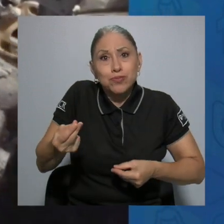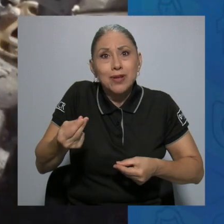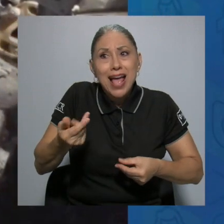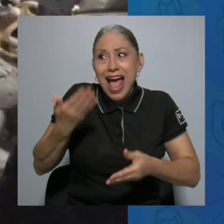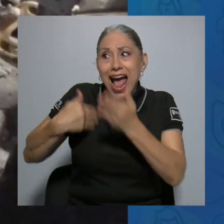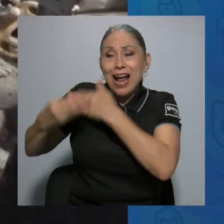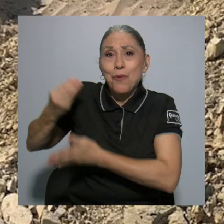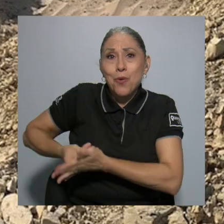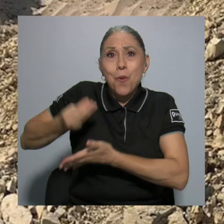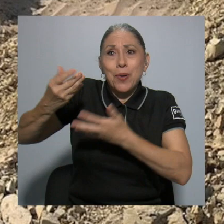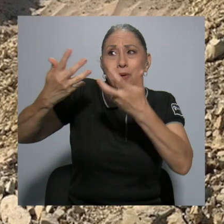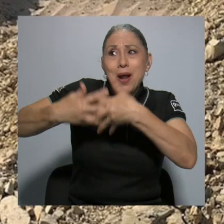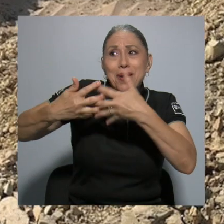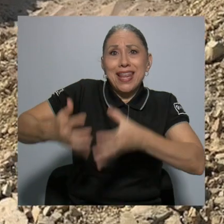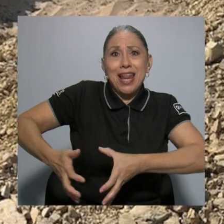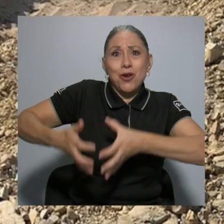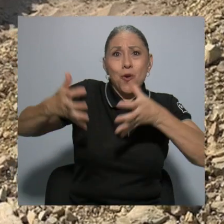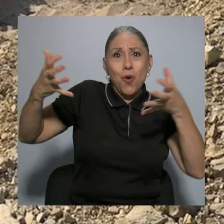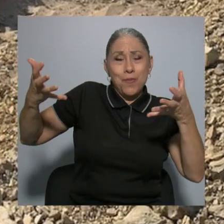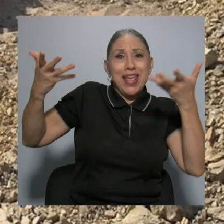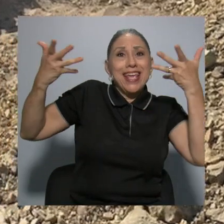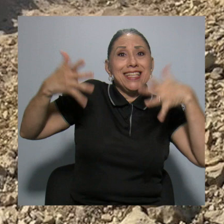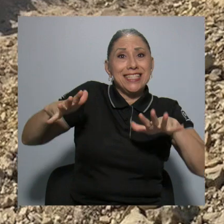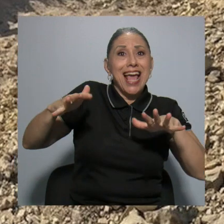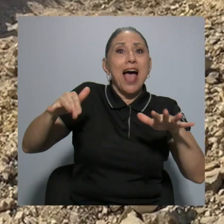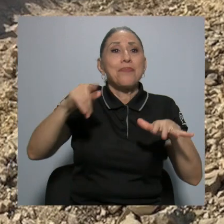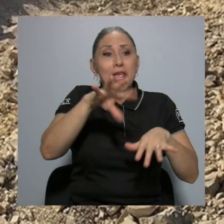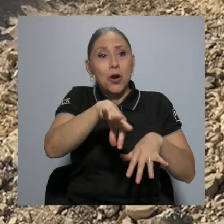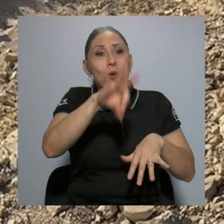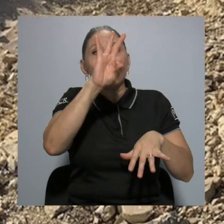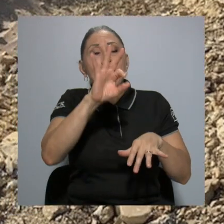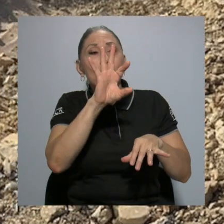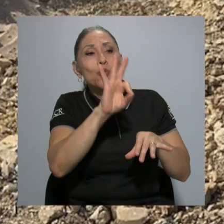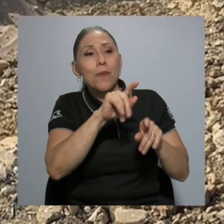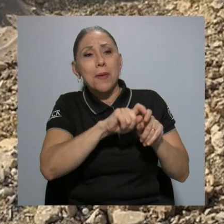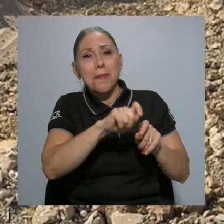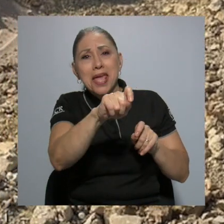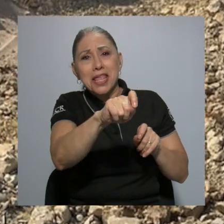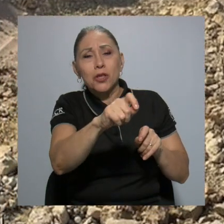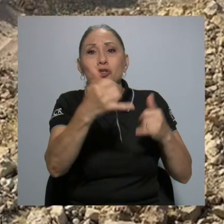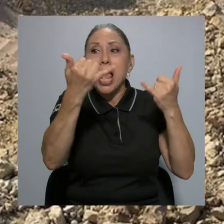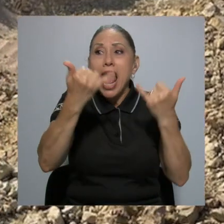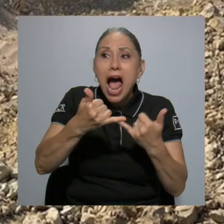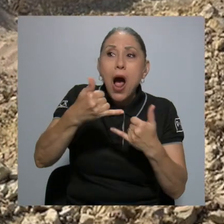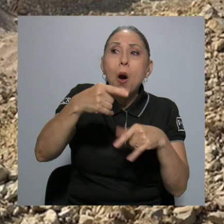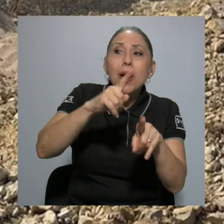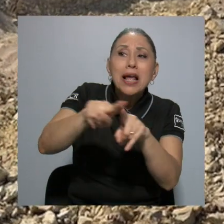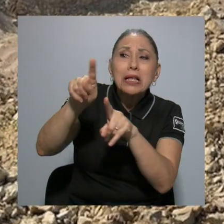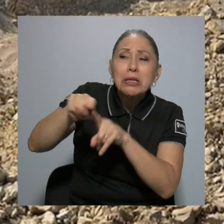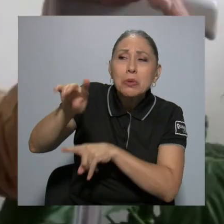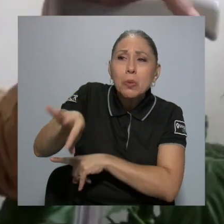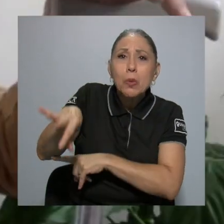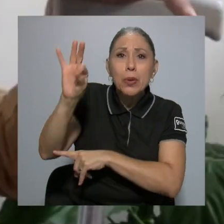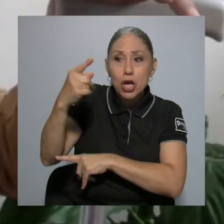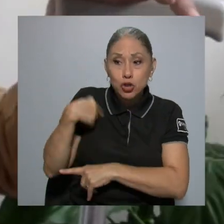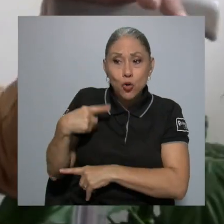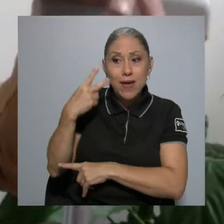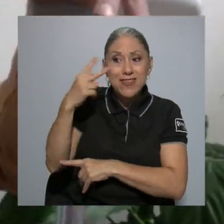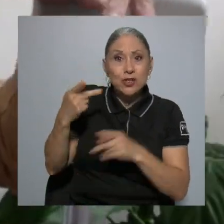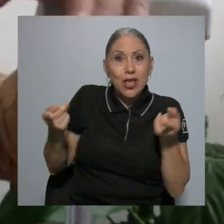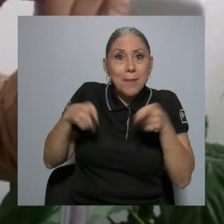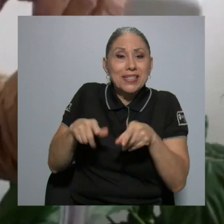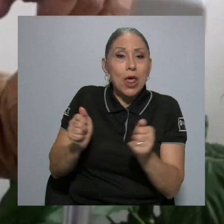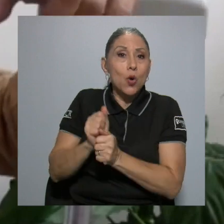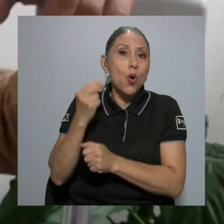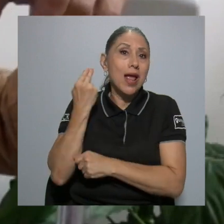tirado estos 9 metros, los he sacado y ahora he dejado el plano donde está mi capa. He visto lo que le ha pasado al fósil, ya que